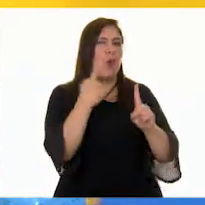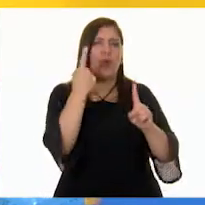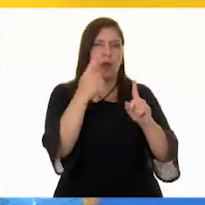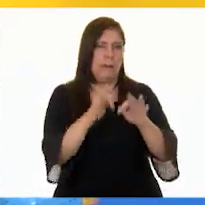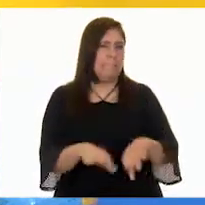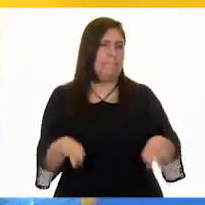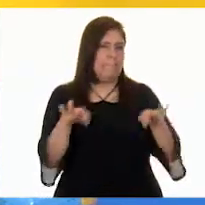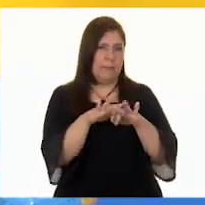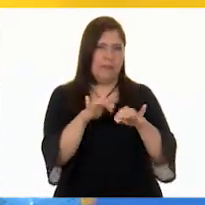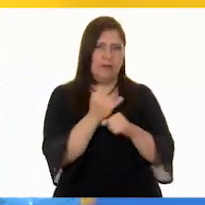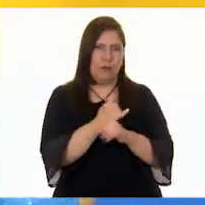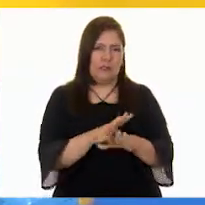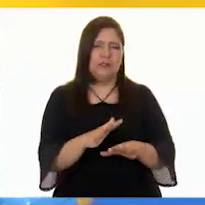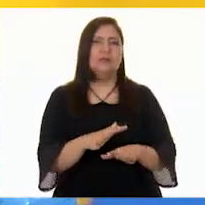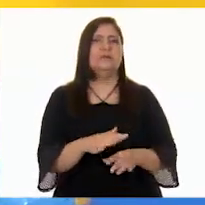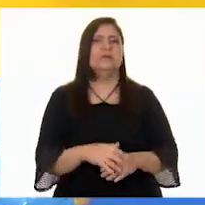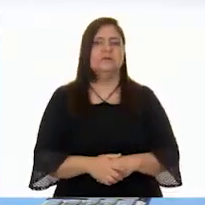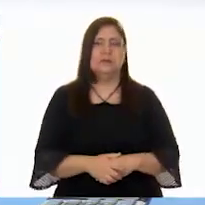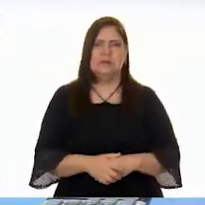muy importante.